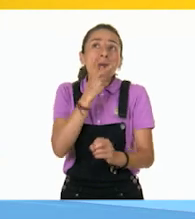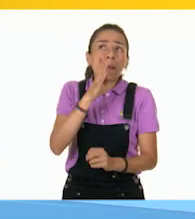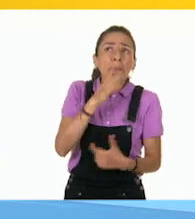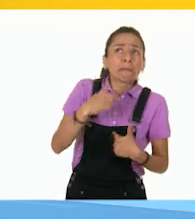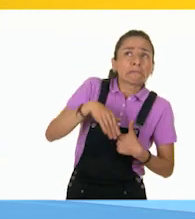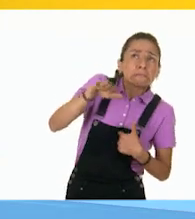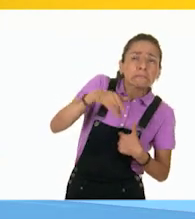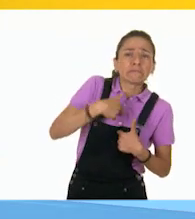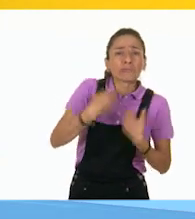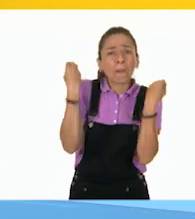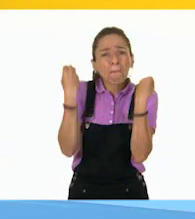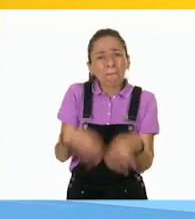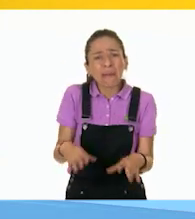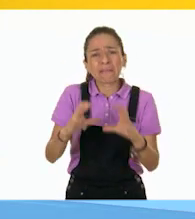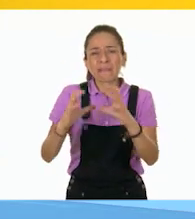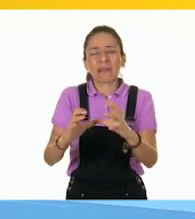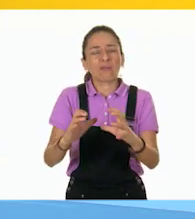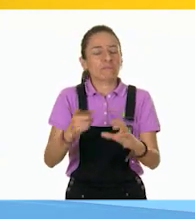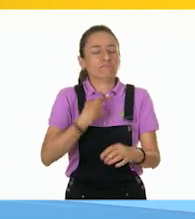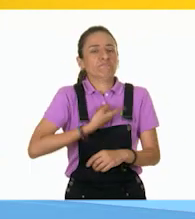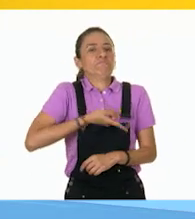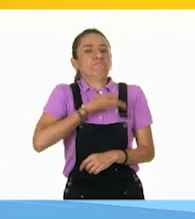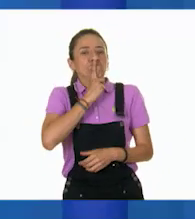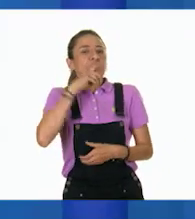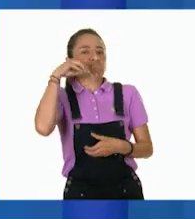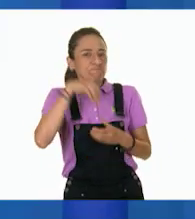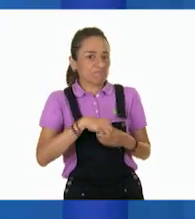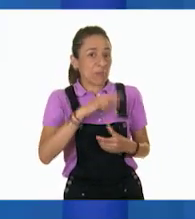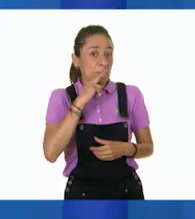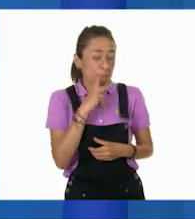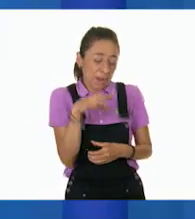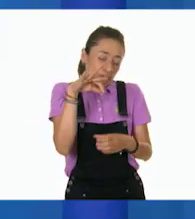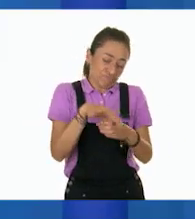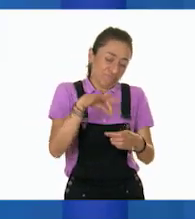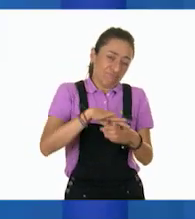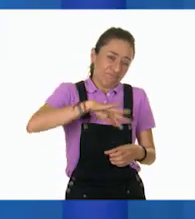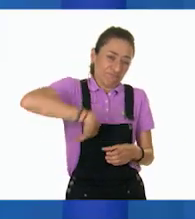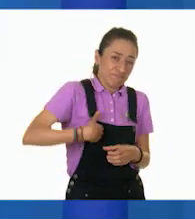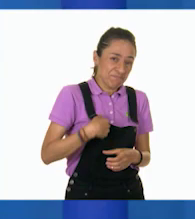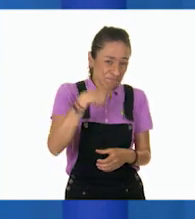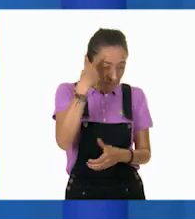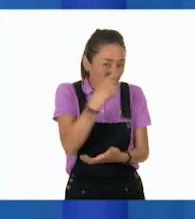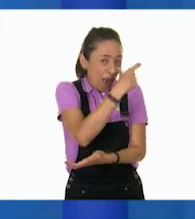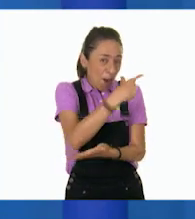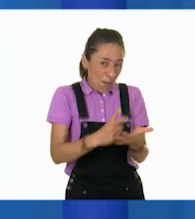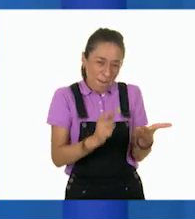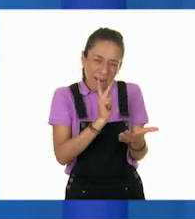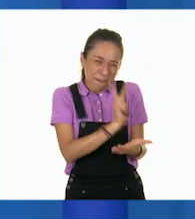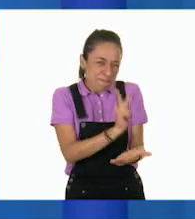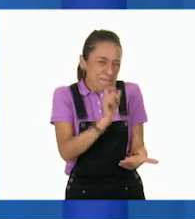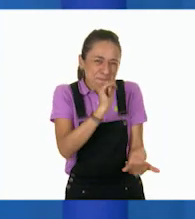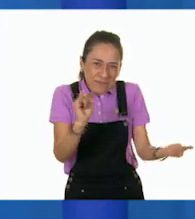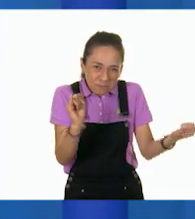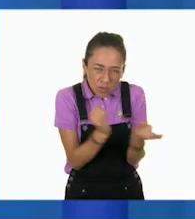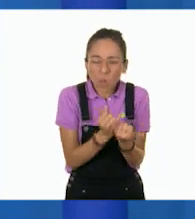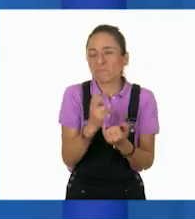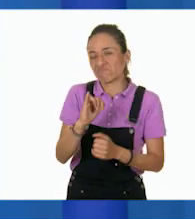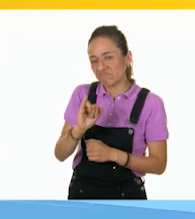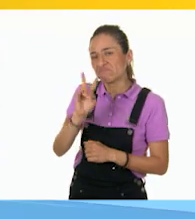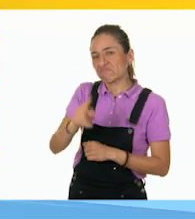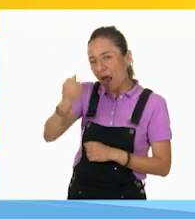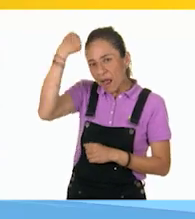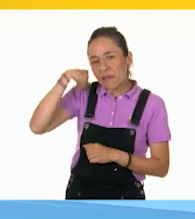decidió ahorrar para comprar otro igual. Así es. Pensó que sus papás se enojarían muchísimo por haberlo